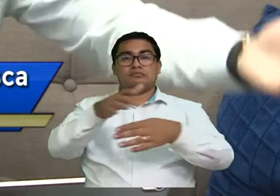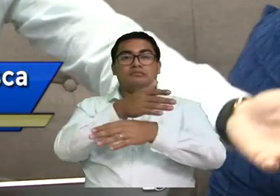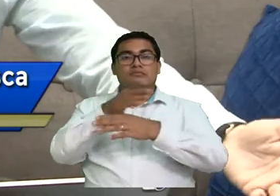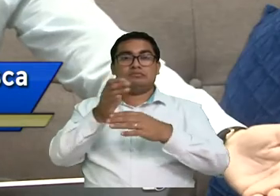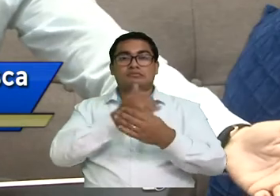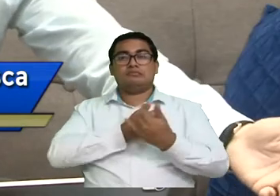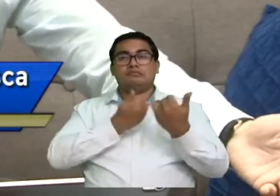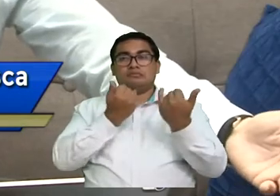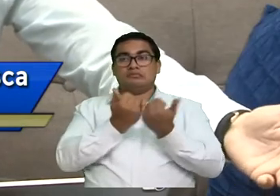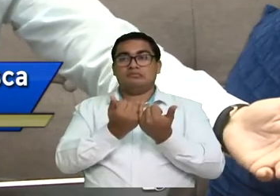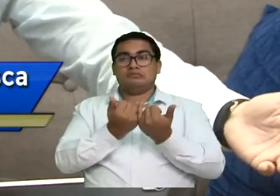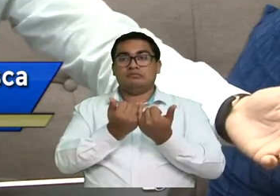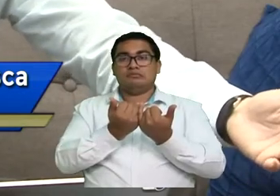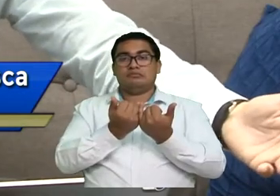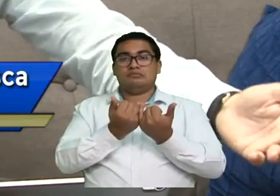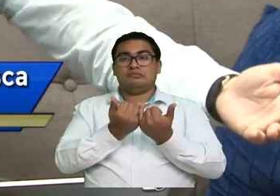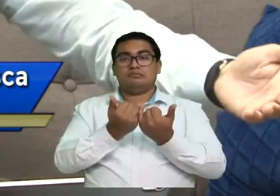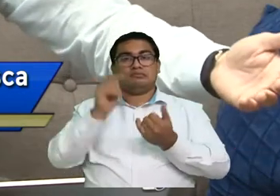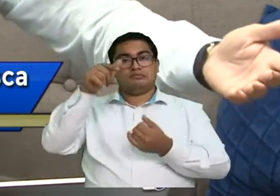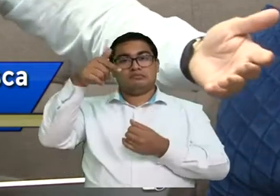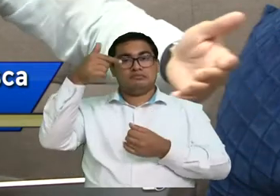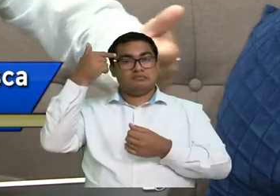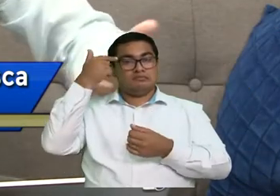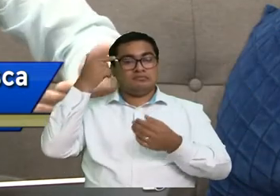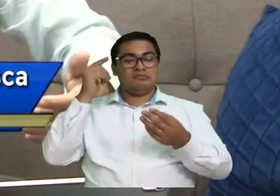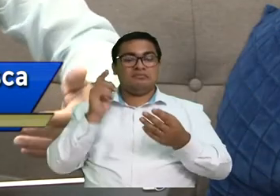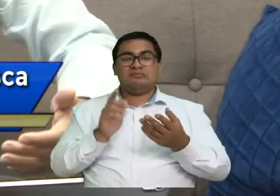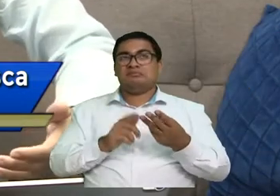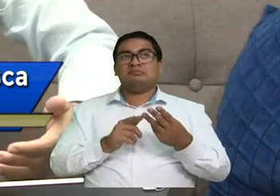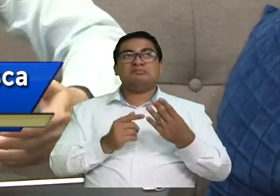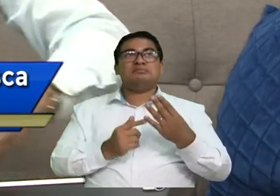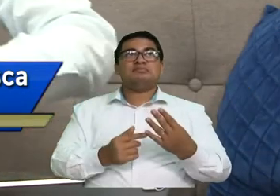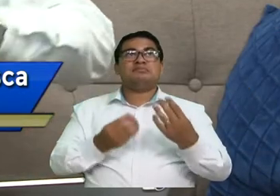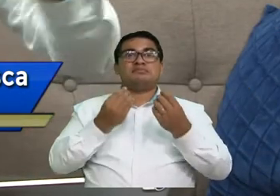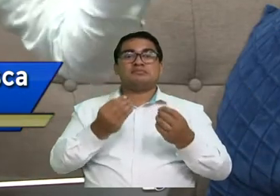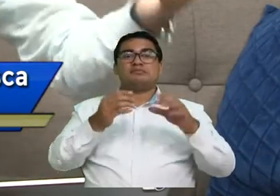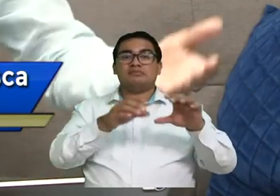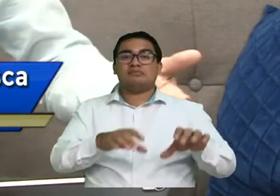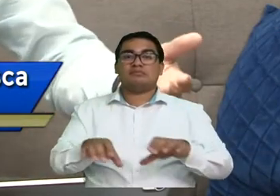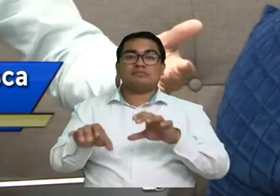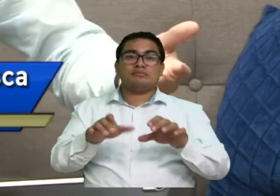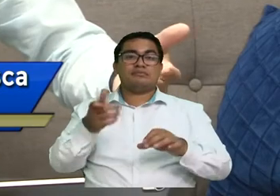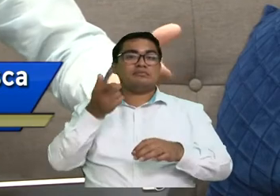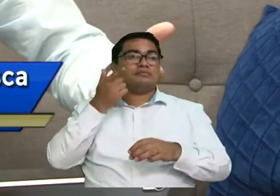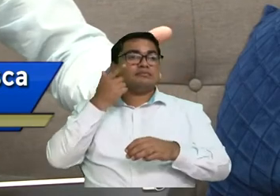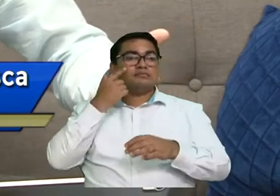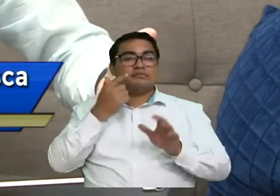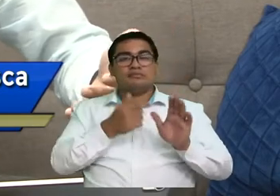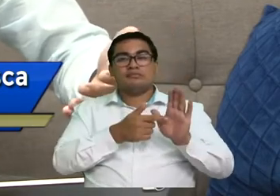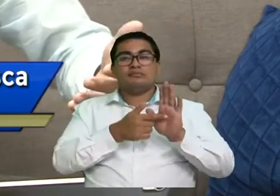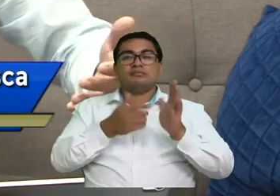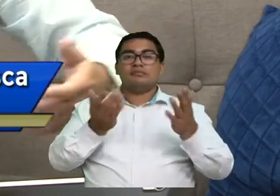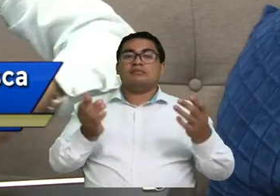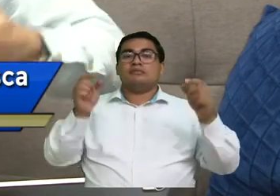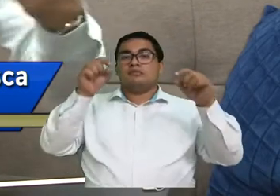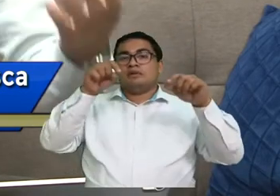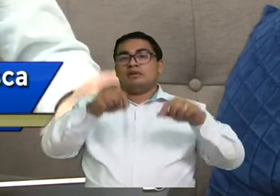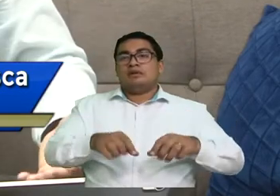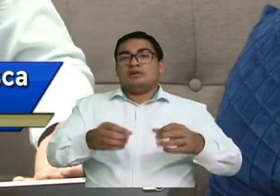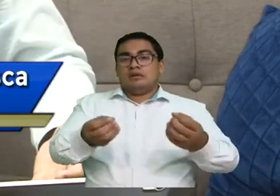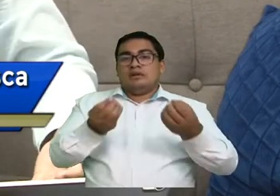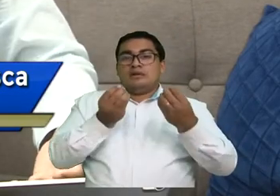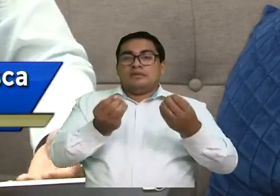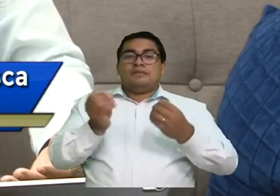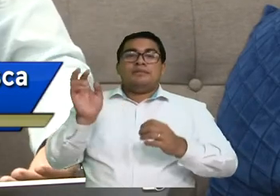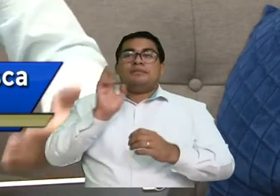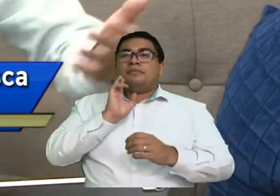instituciones del Estado. Entonces, y vos ves, ¿ya? Ahora hay muchos más restaurantes